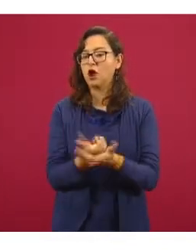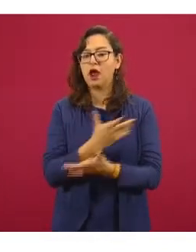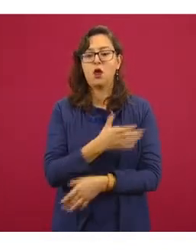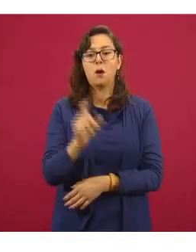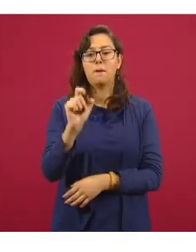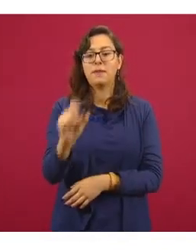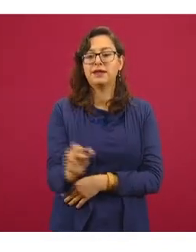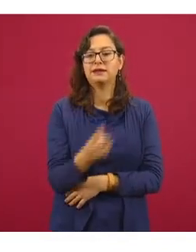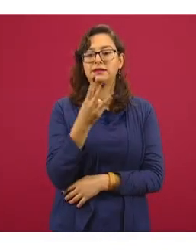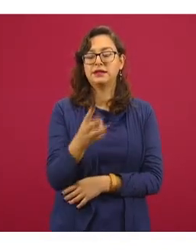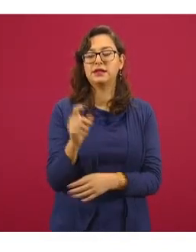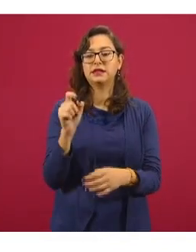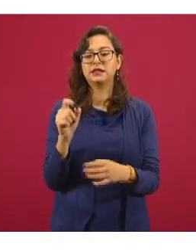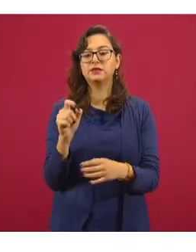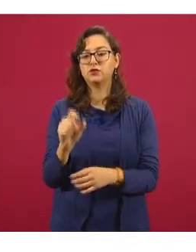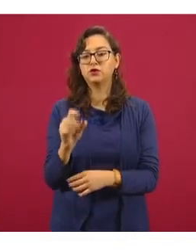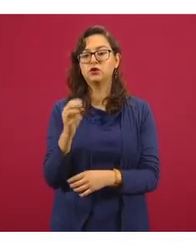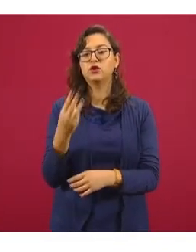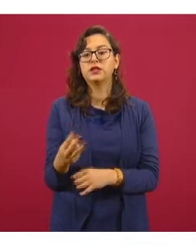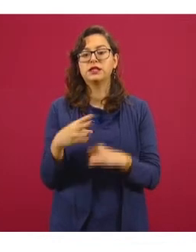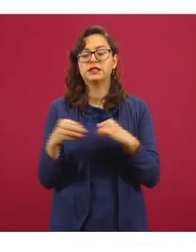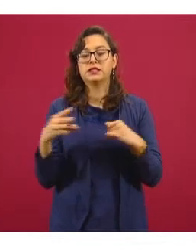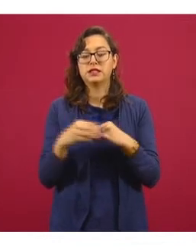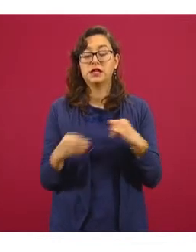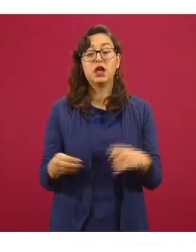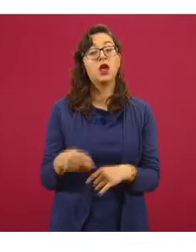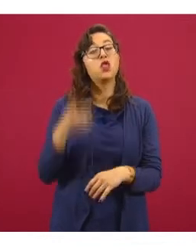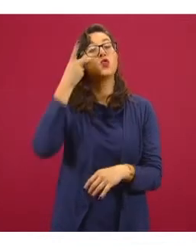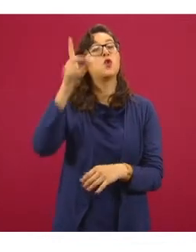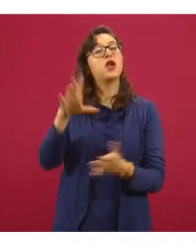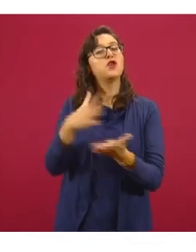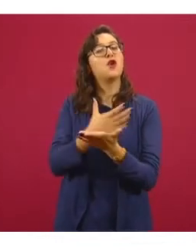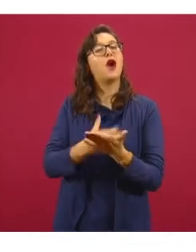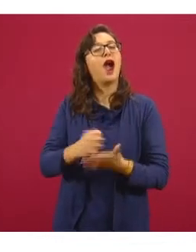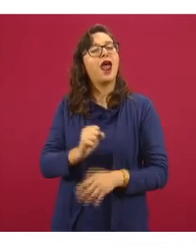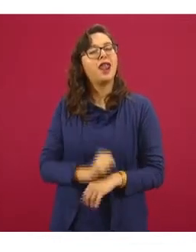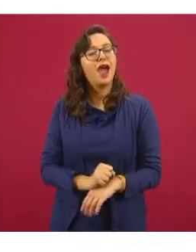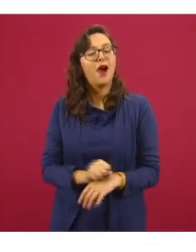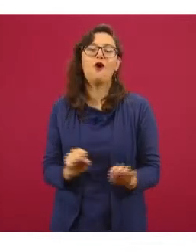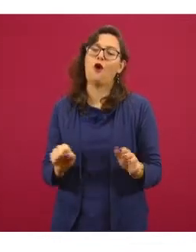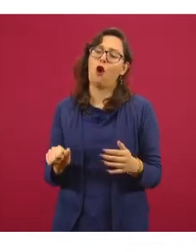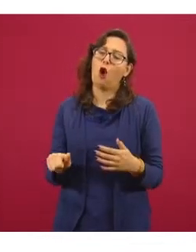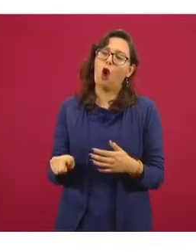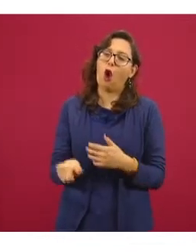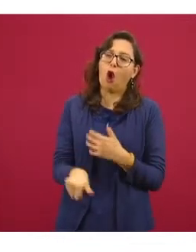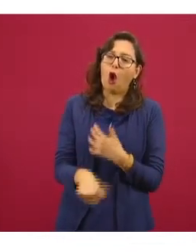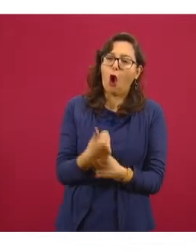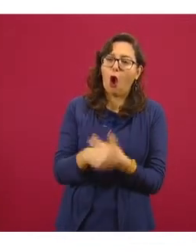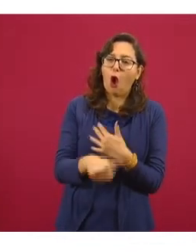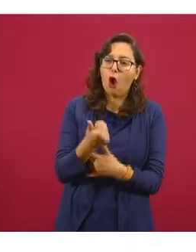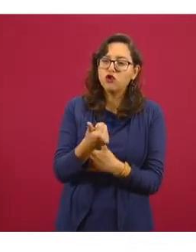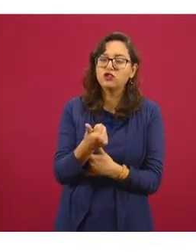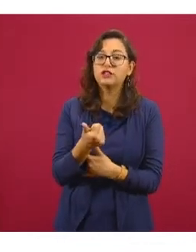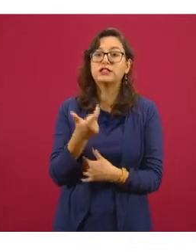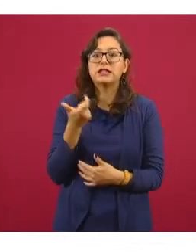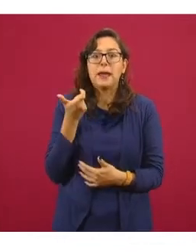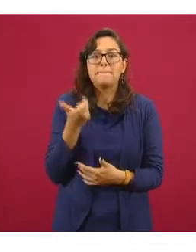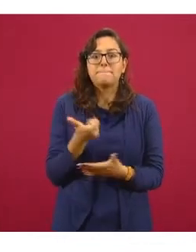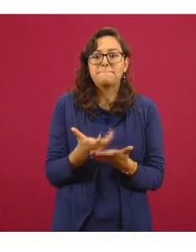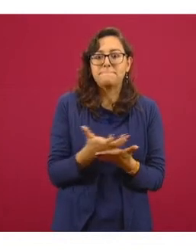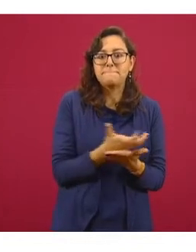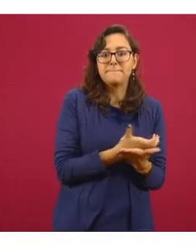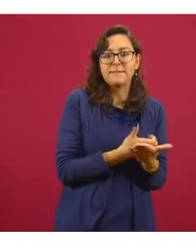con 3 centavos por kilo, nada más 11 pesos con 55 centavos de margen, comparado con